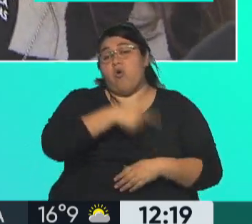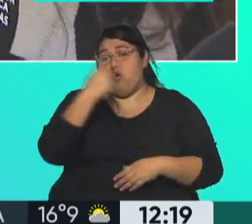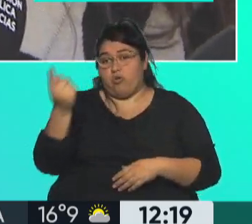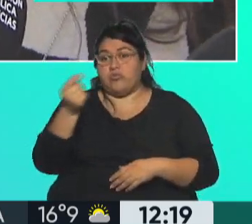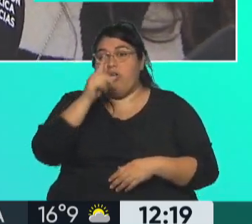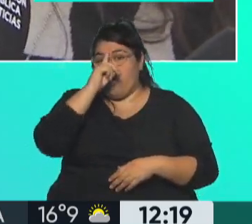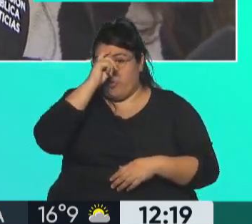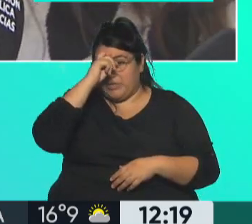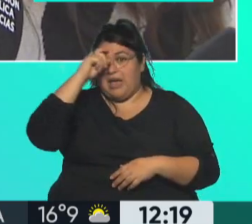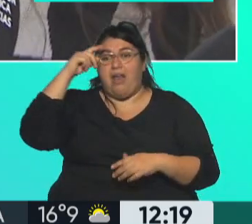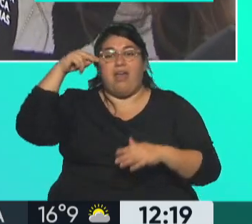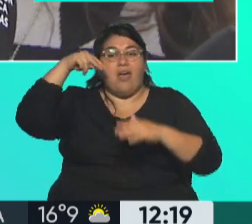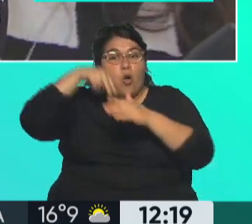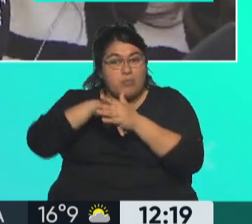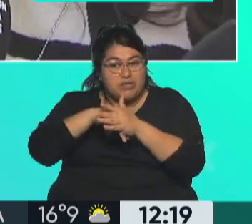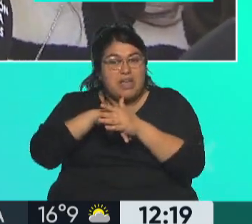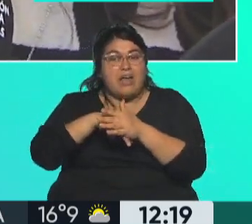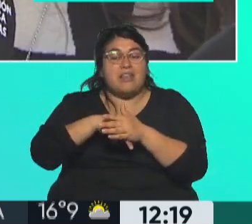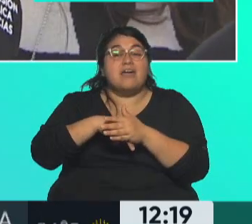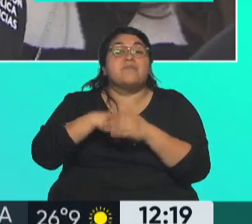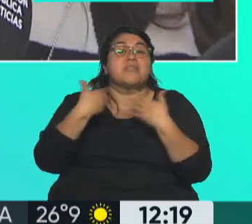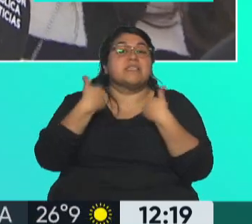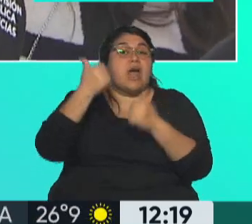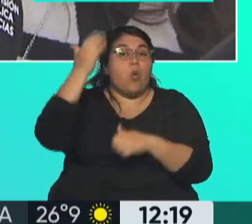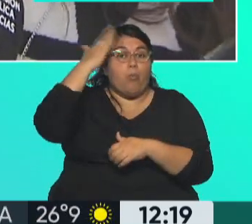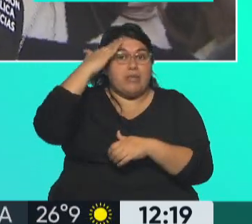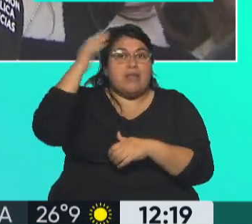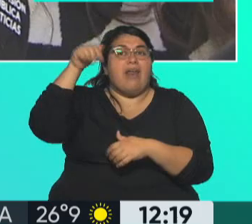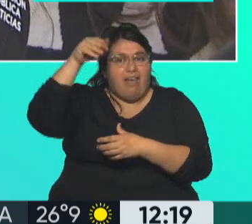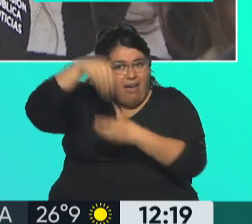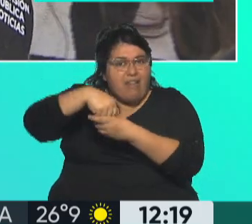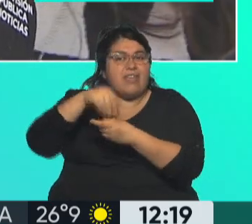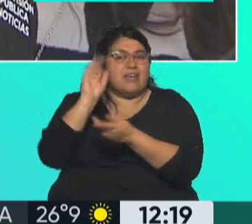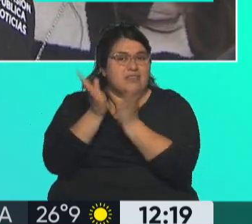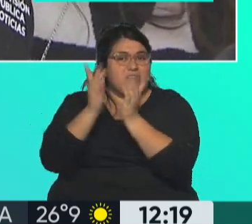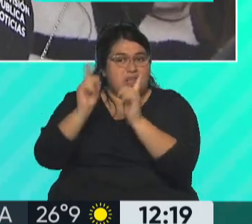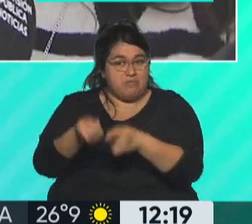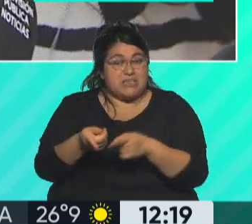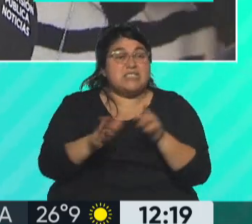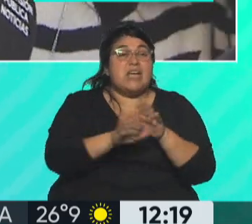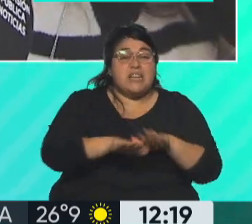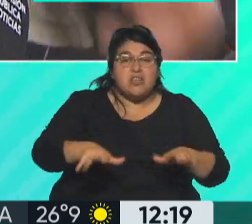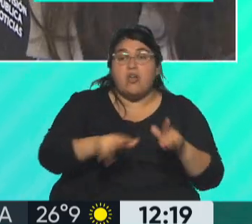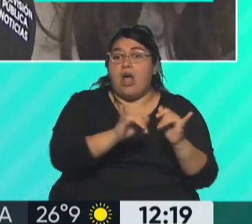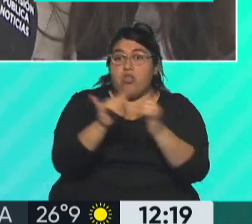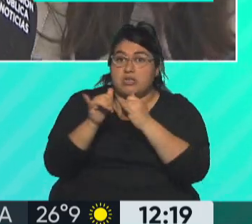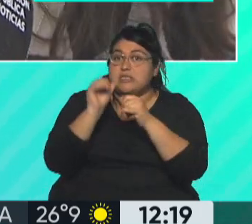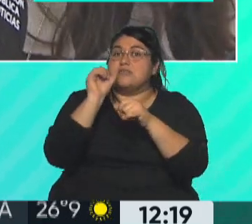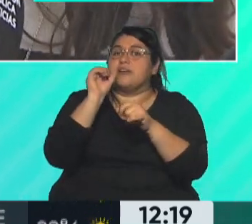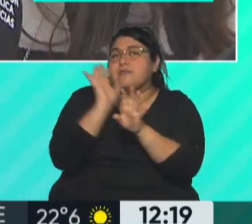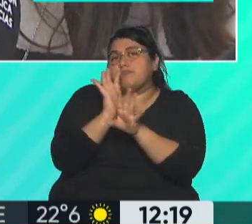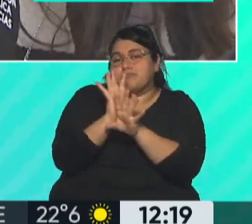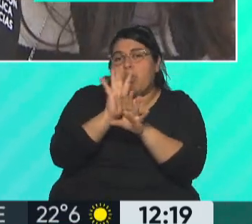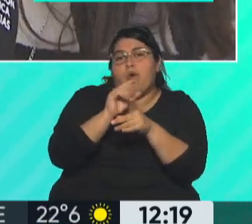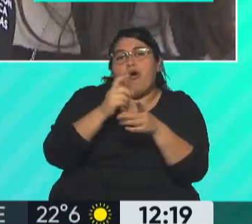los hospitales monovalentes, en los hospitales de salud mental. Y después tenemos niños privados, adolescentes privados de su libertad. Entonces